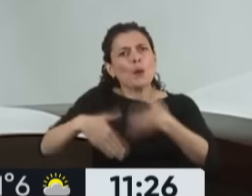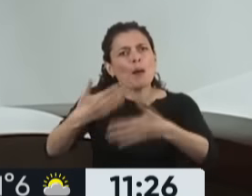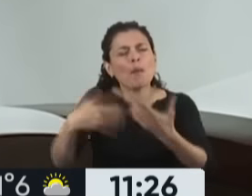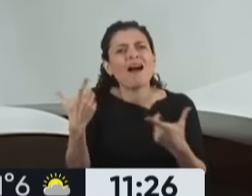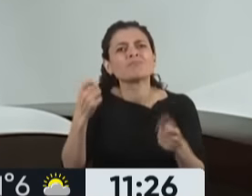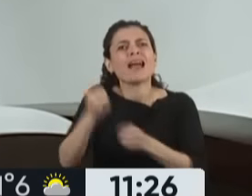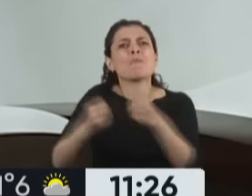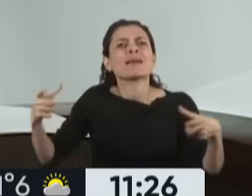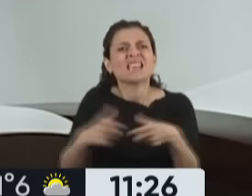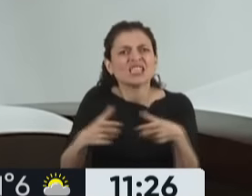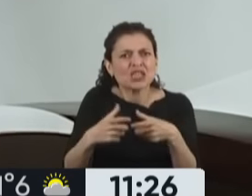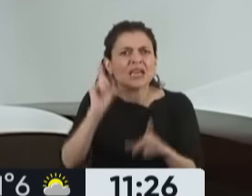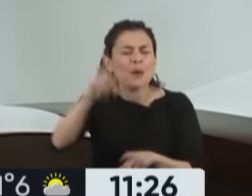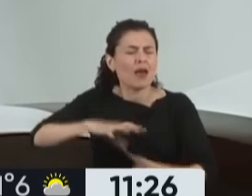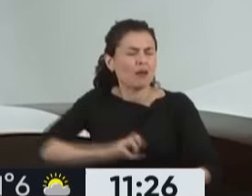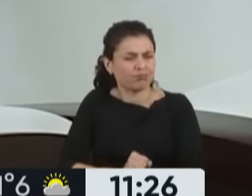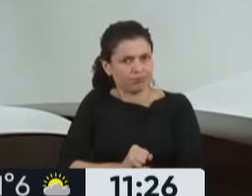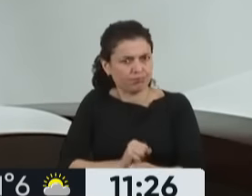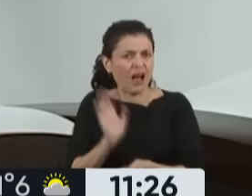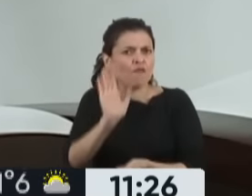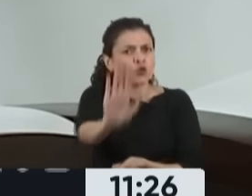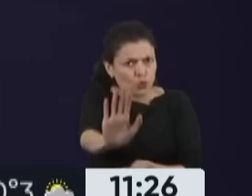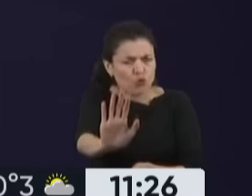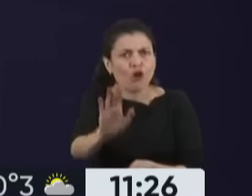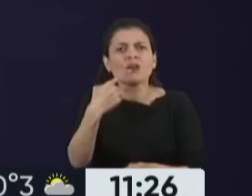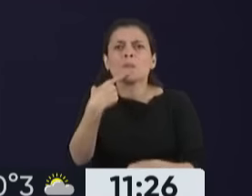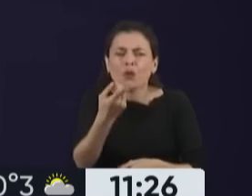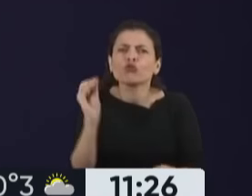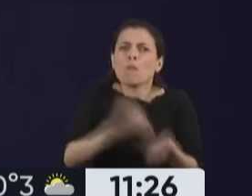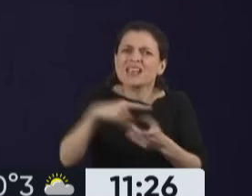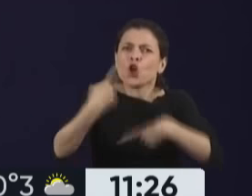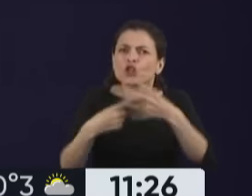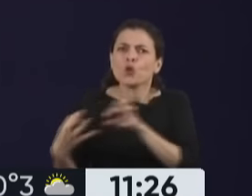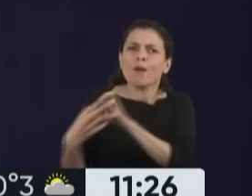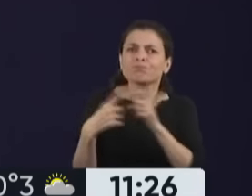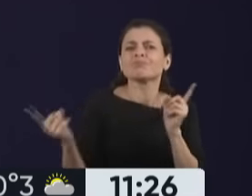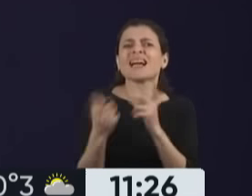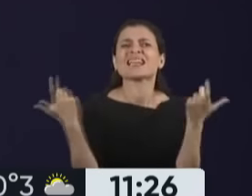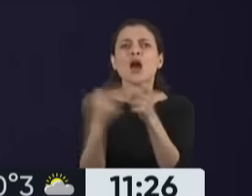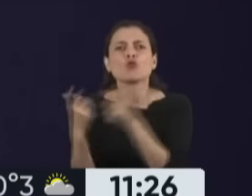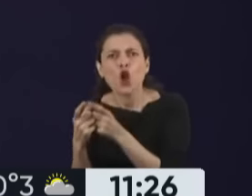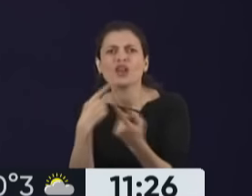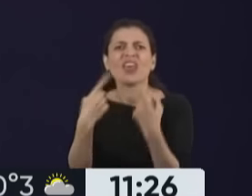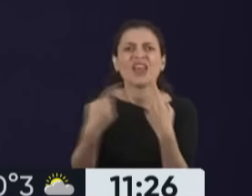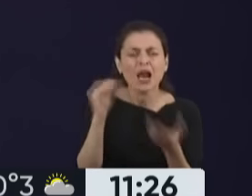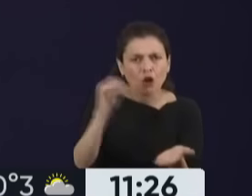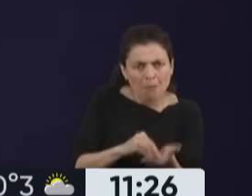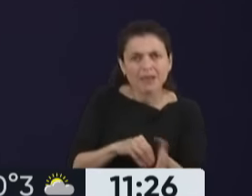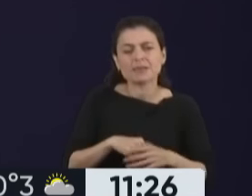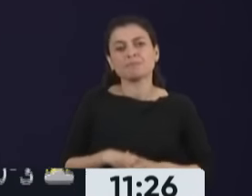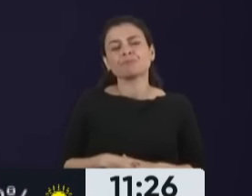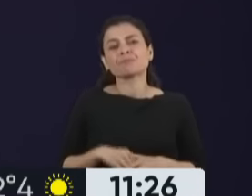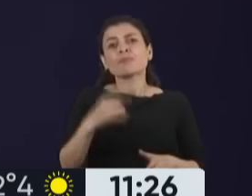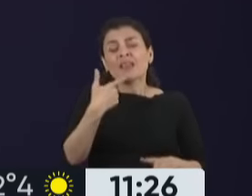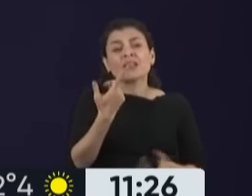Esto lo considera Lustó. Digo, si está previsto que haya algún tipo de diálogo. Bueno, es su consideración y como otros senadores